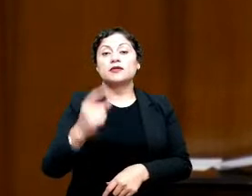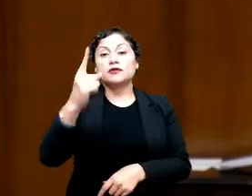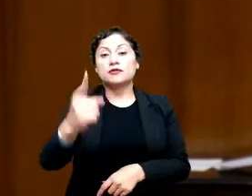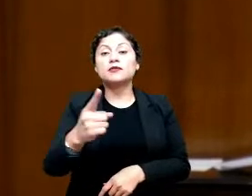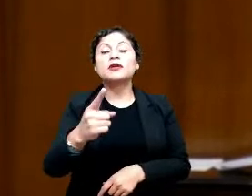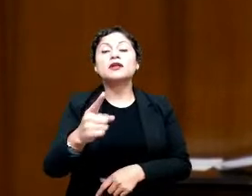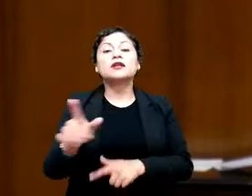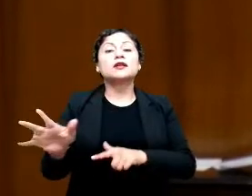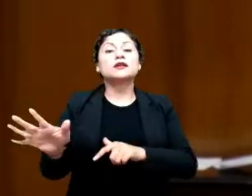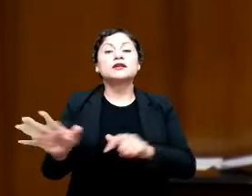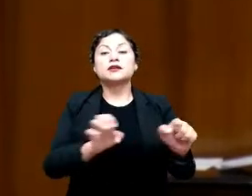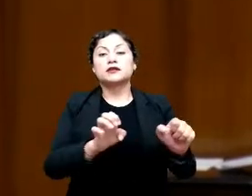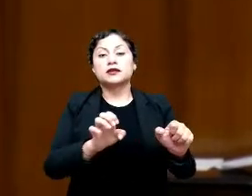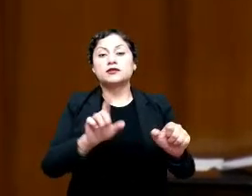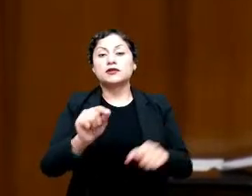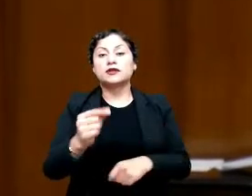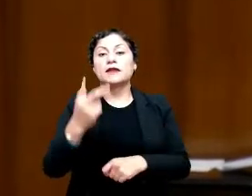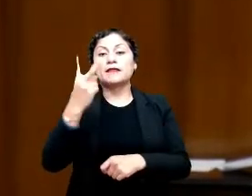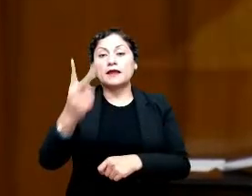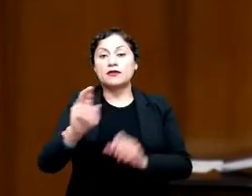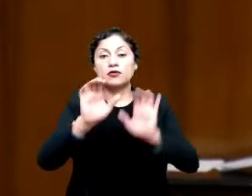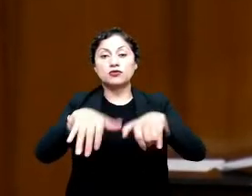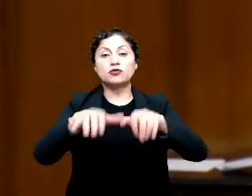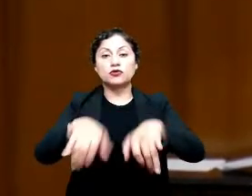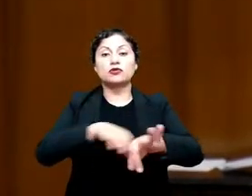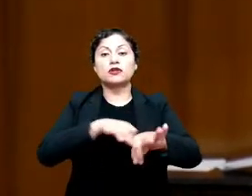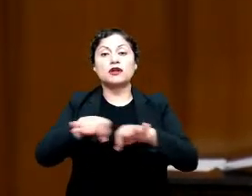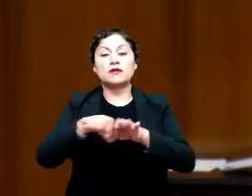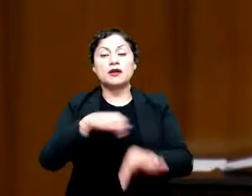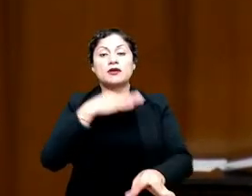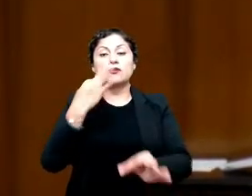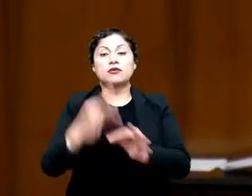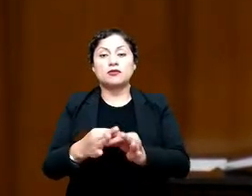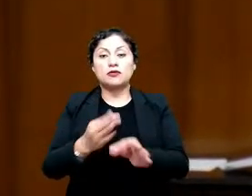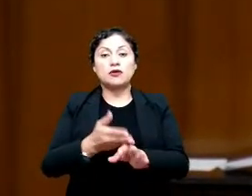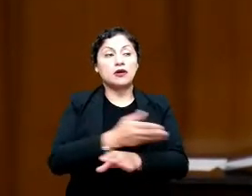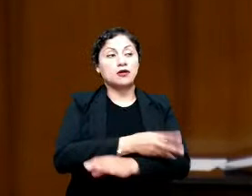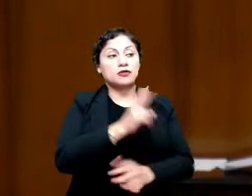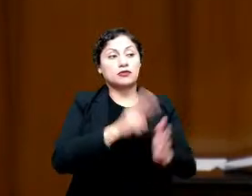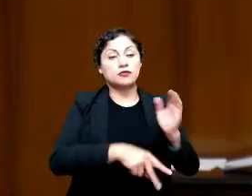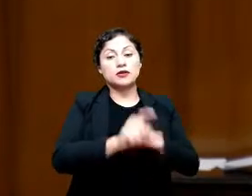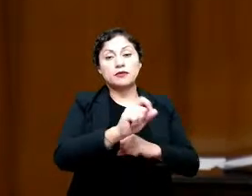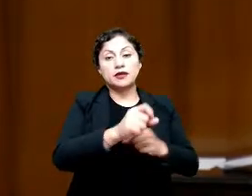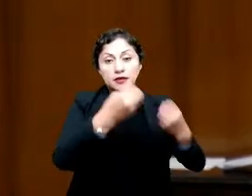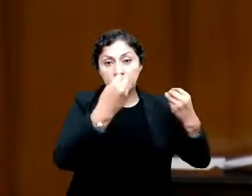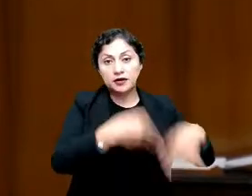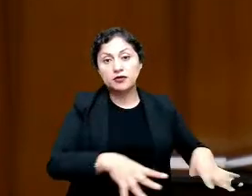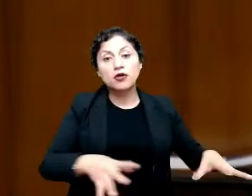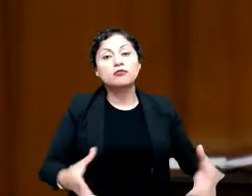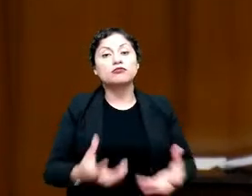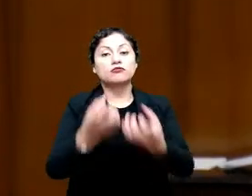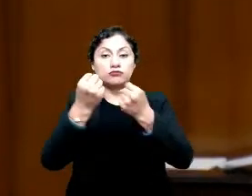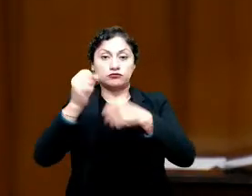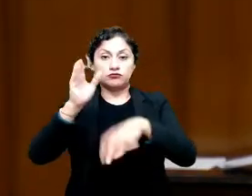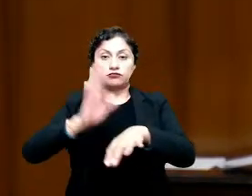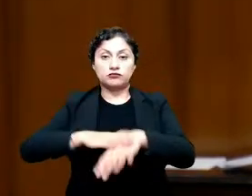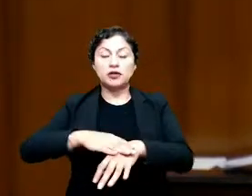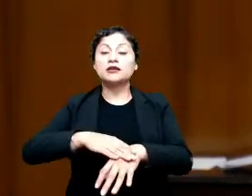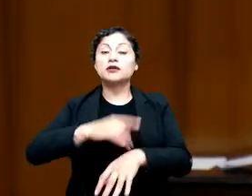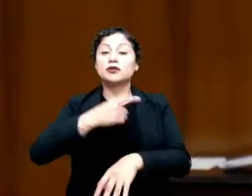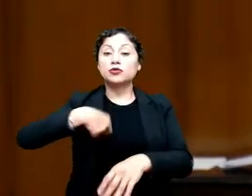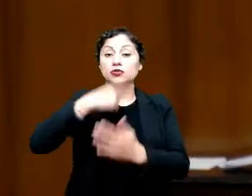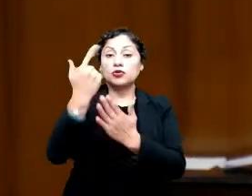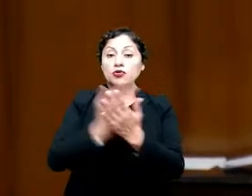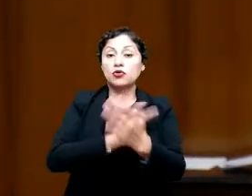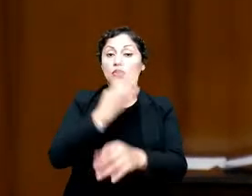121.662 empleos formales, recuperando los puestos de trabajo perdidos en el 2020. Somos la cuarta entidad con mayor